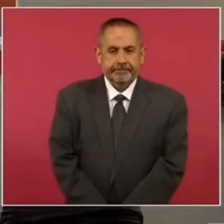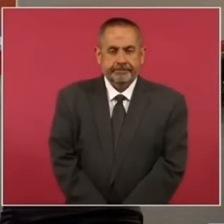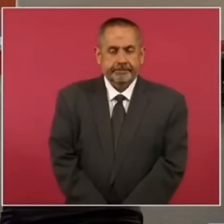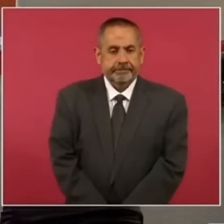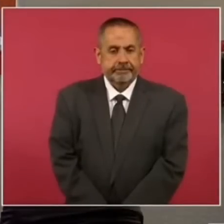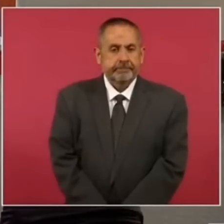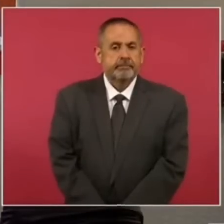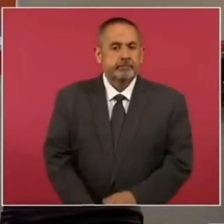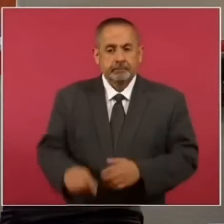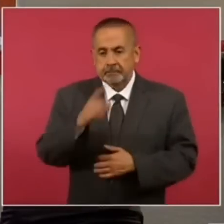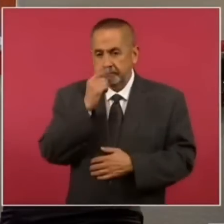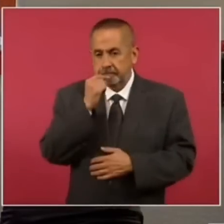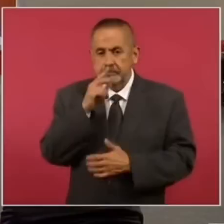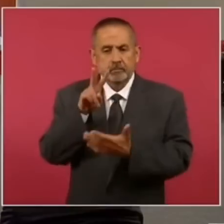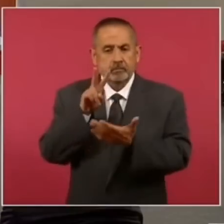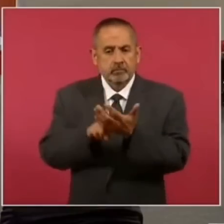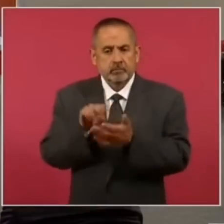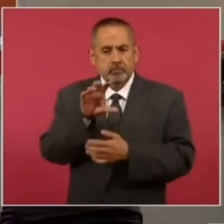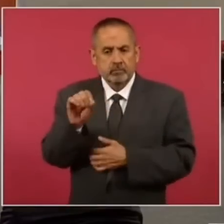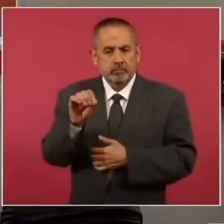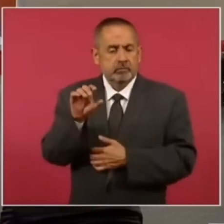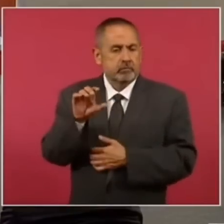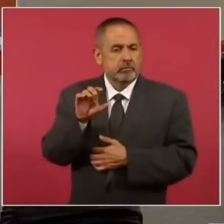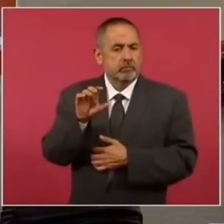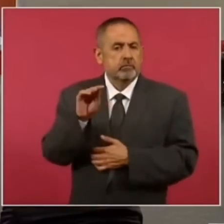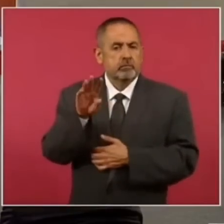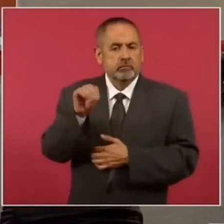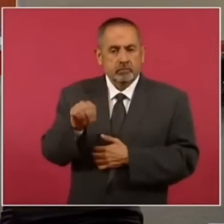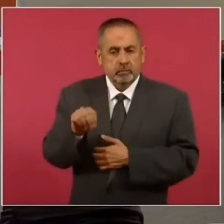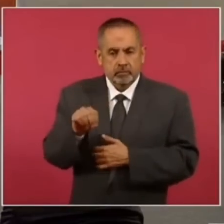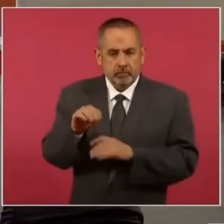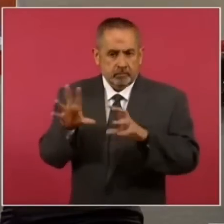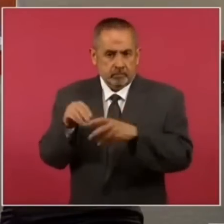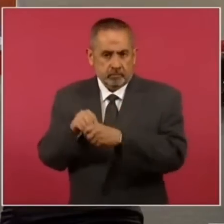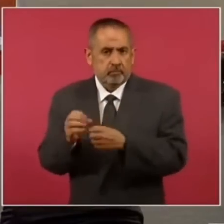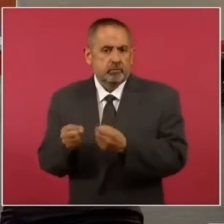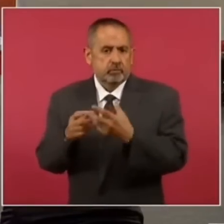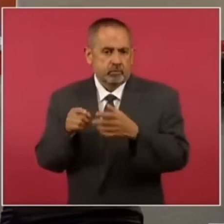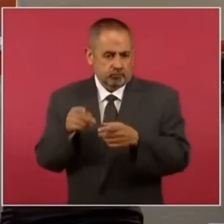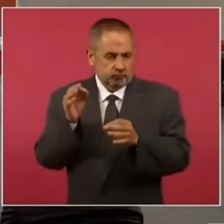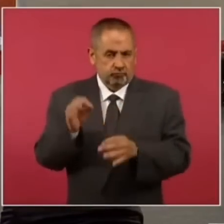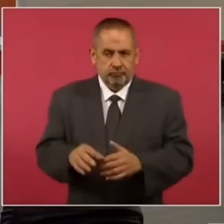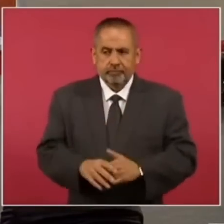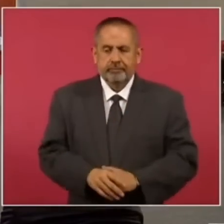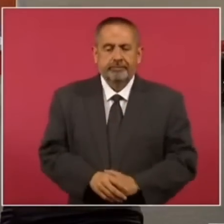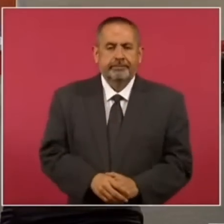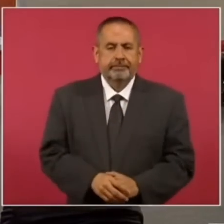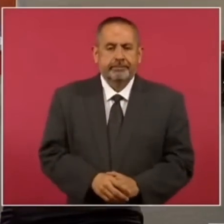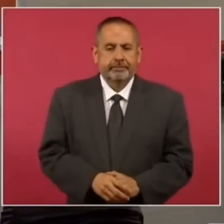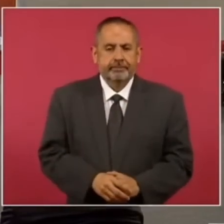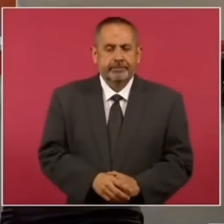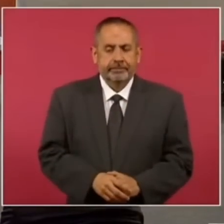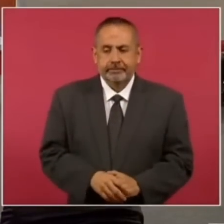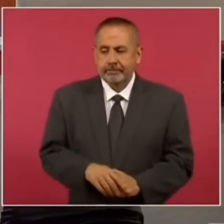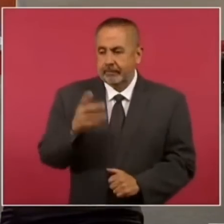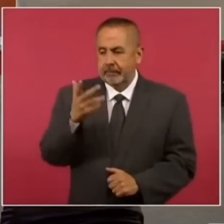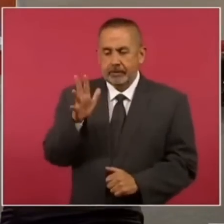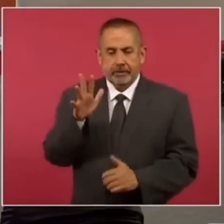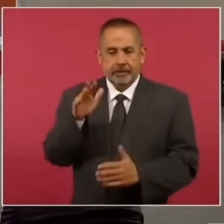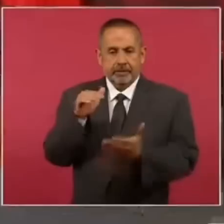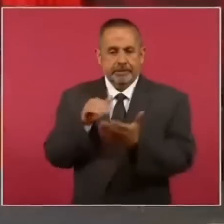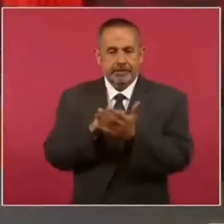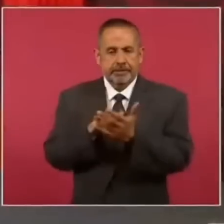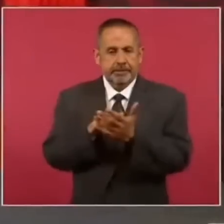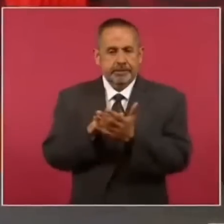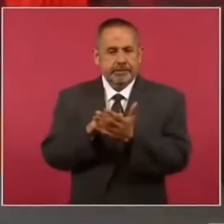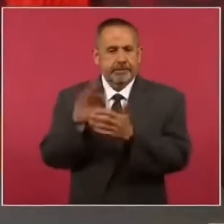La policía son 2,599 operativos para 10,000 federales.